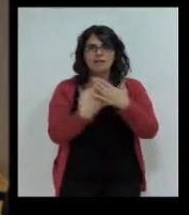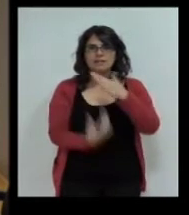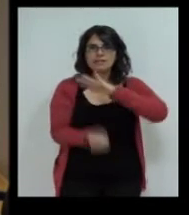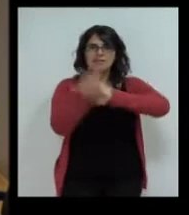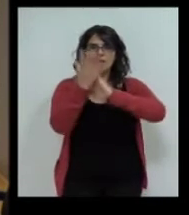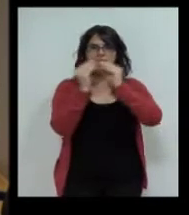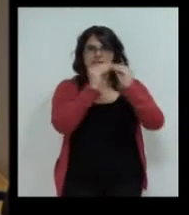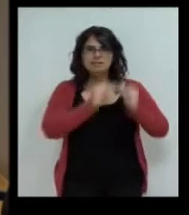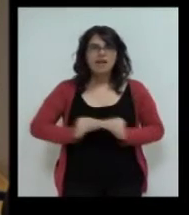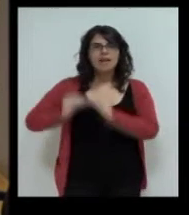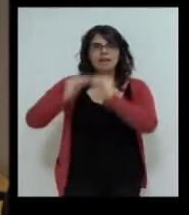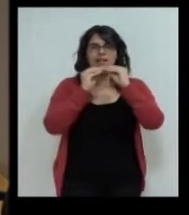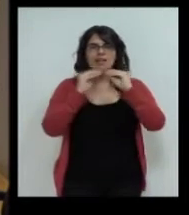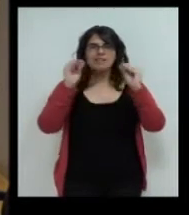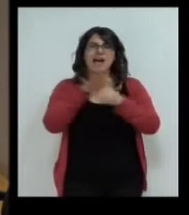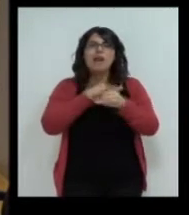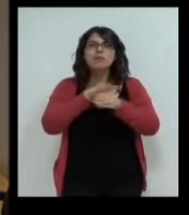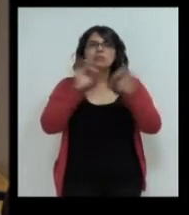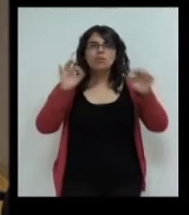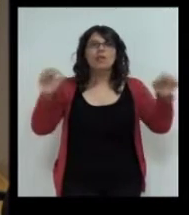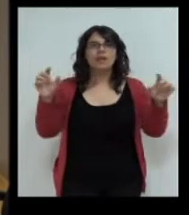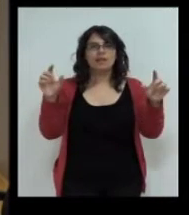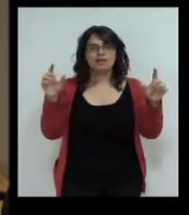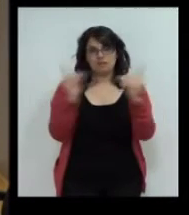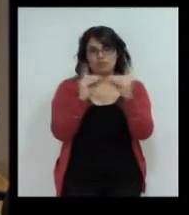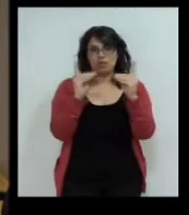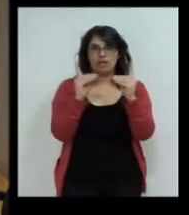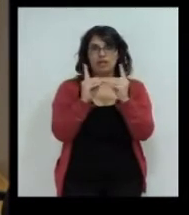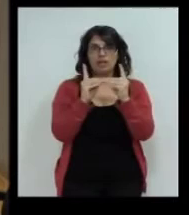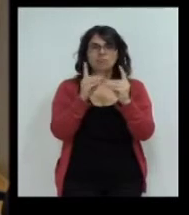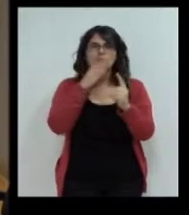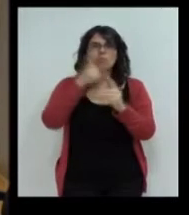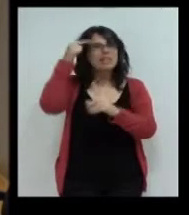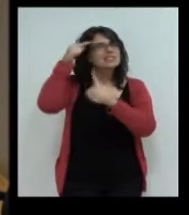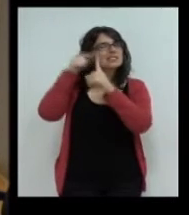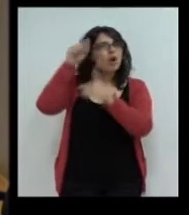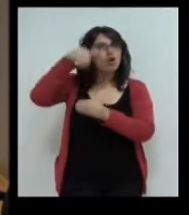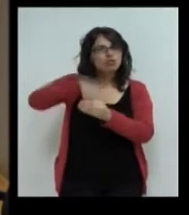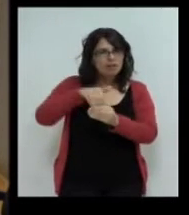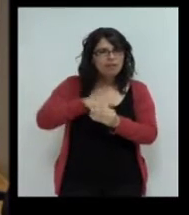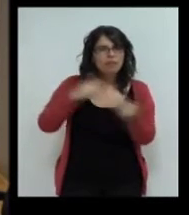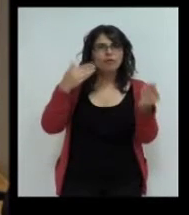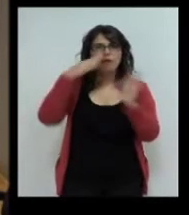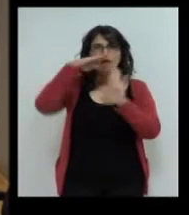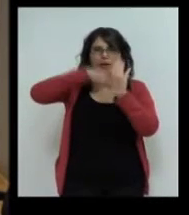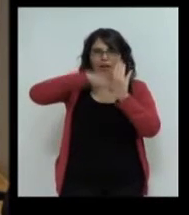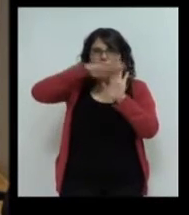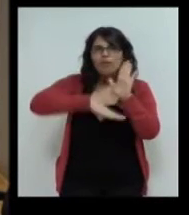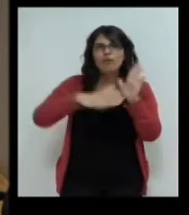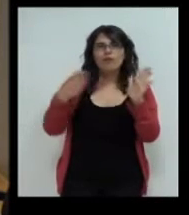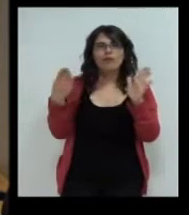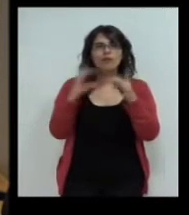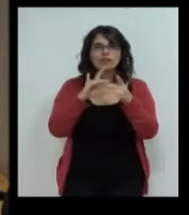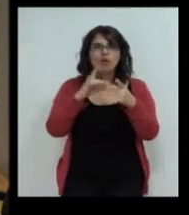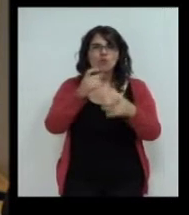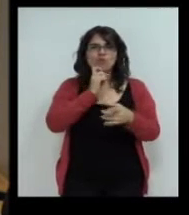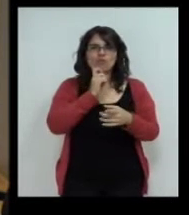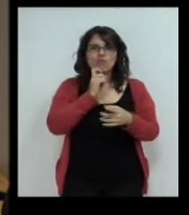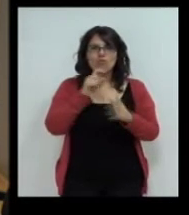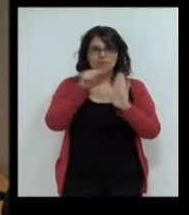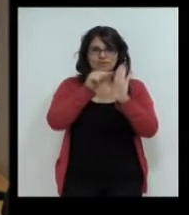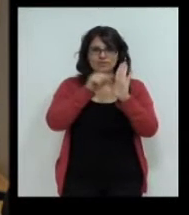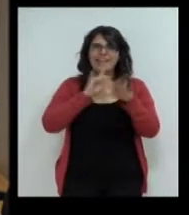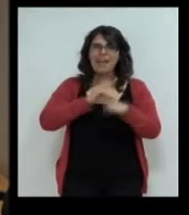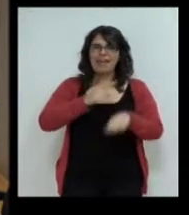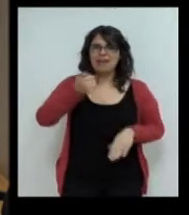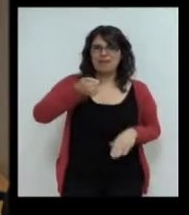¿no? Para todo el ámbito de la televisión digital, que se orienta sobre todo al ámbito de los contenidos, las aplicaciones, las guías electrónicas de programación.